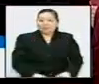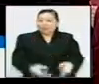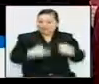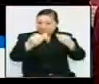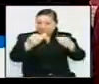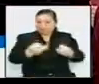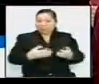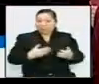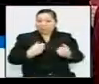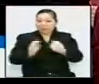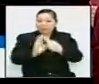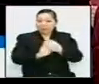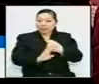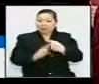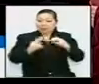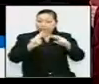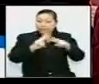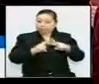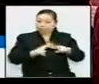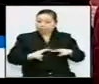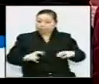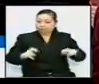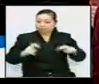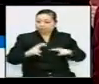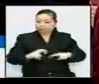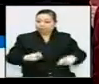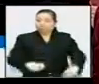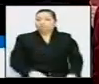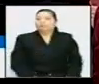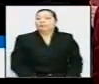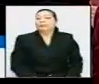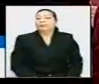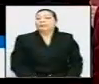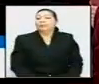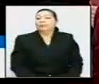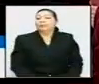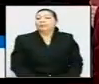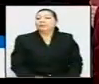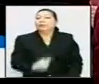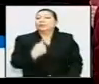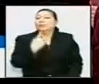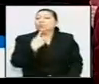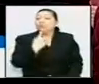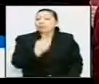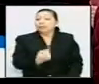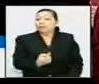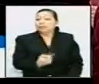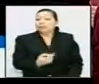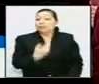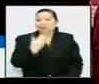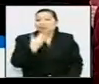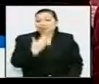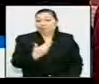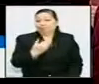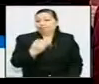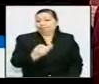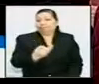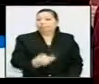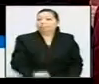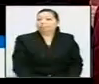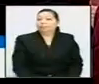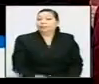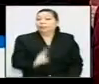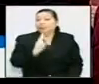verdadero y poder respaldar esta investigación. Yo por ese sentido, presidente, agradezco de verdad